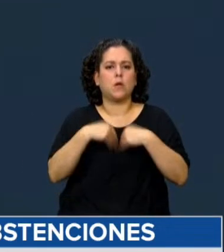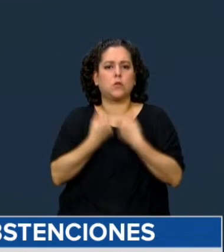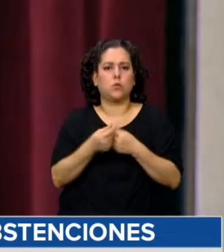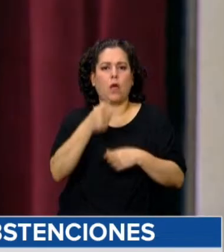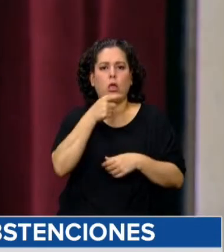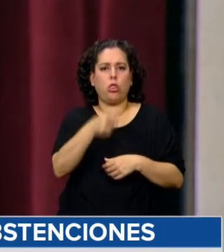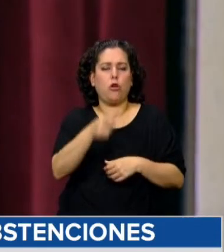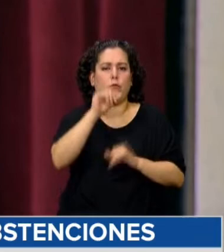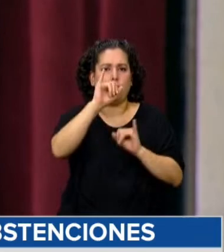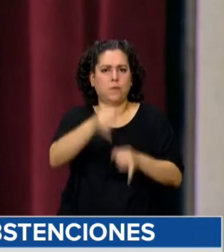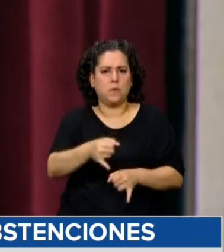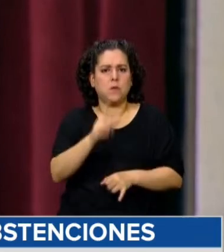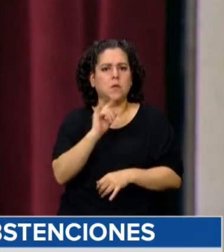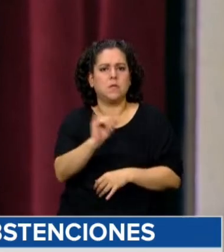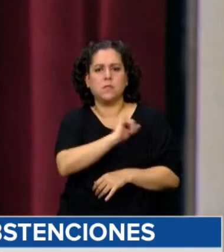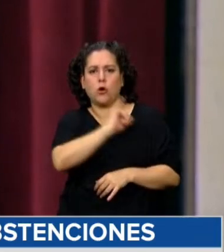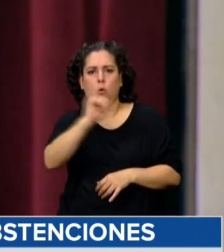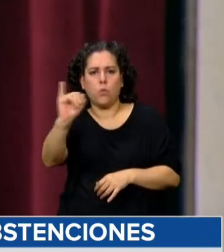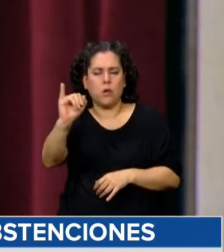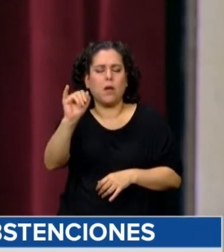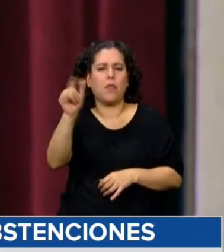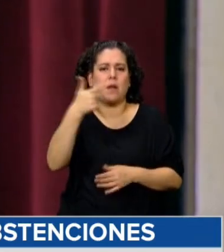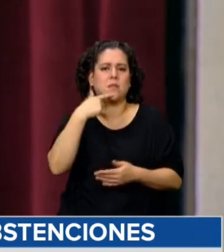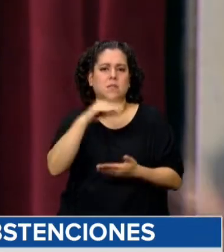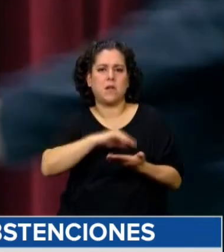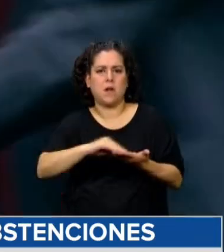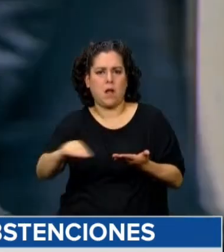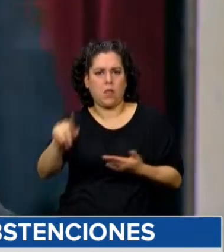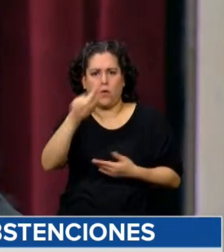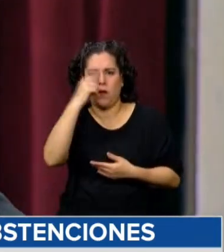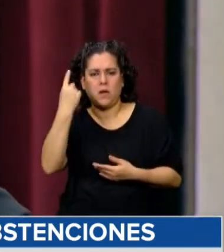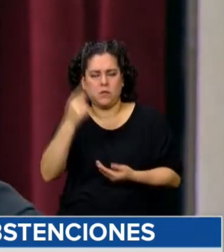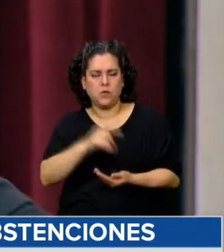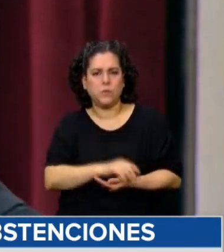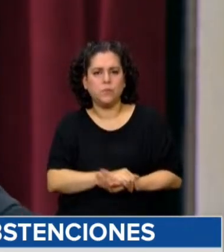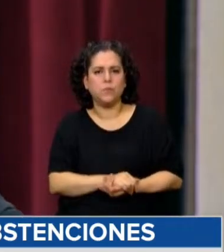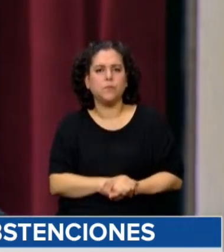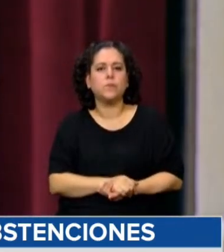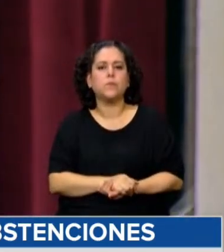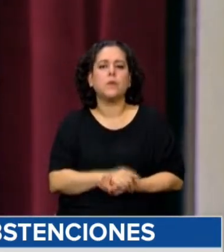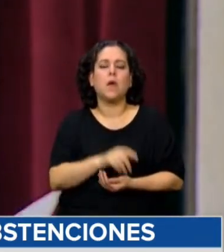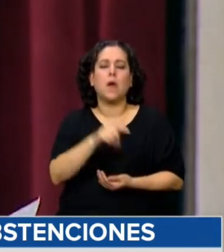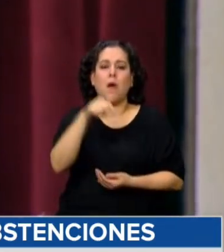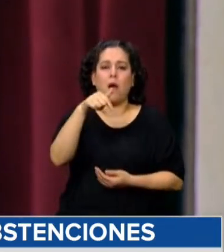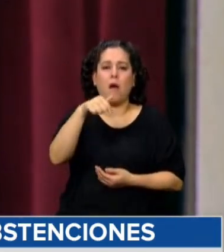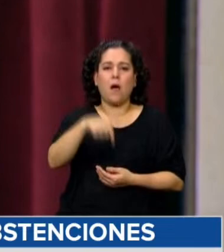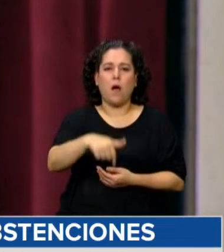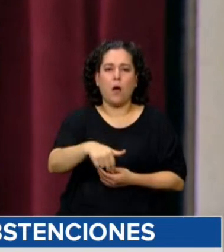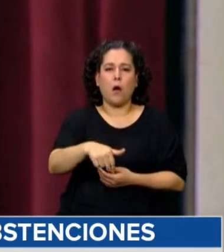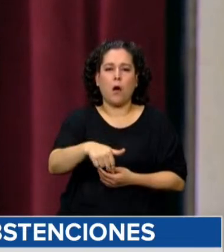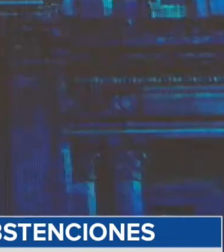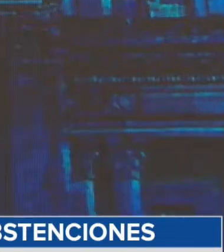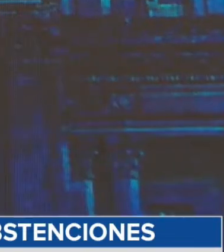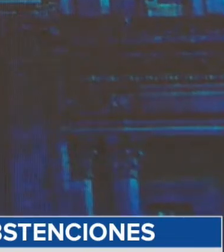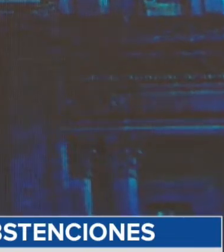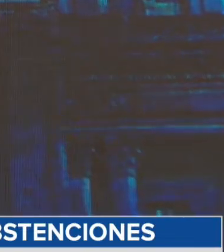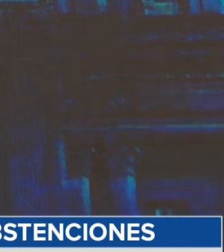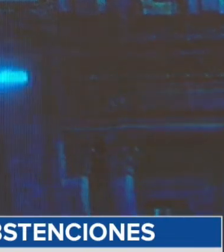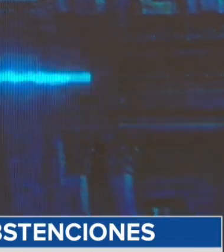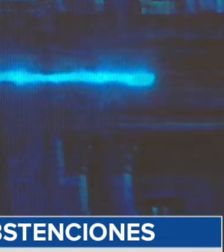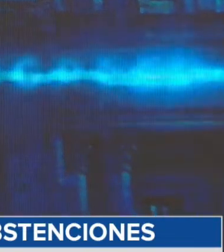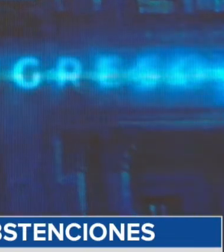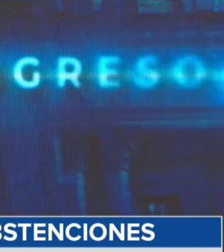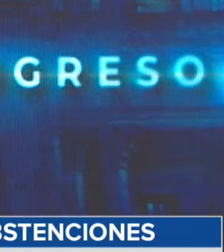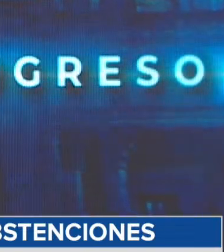resulta afirmativo. Se comunicará al Honorable Senado de la Nación. Es cierto que no hubo lista